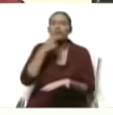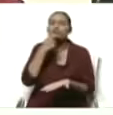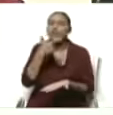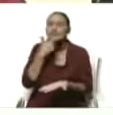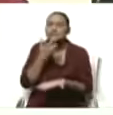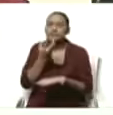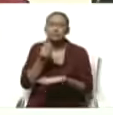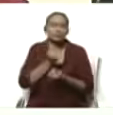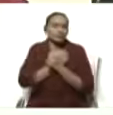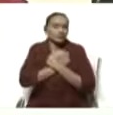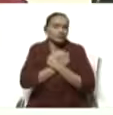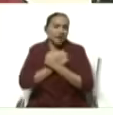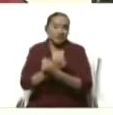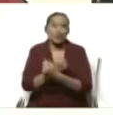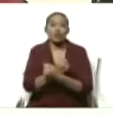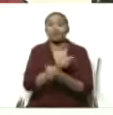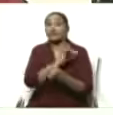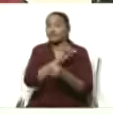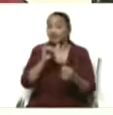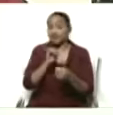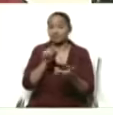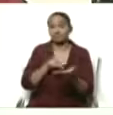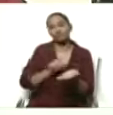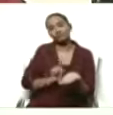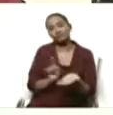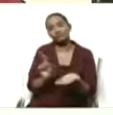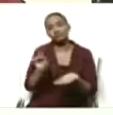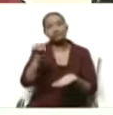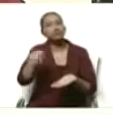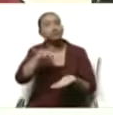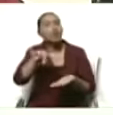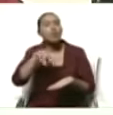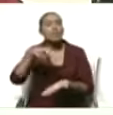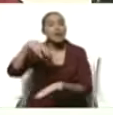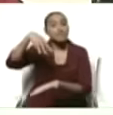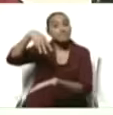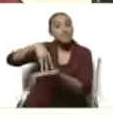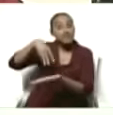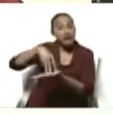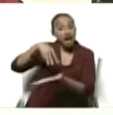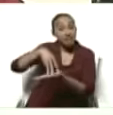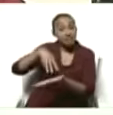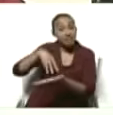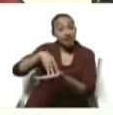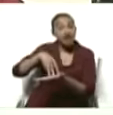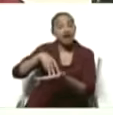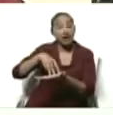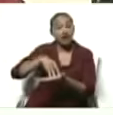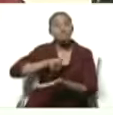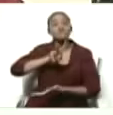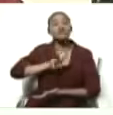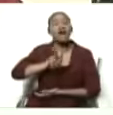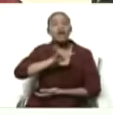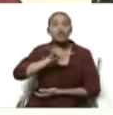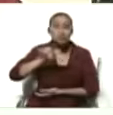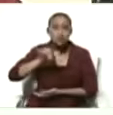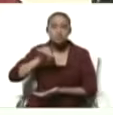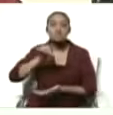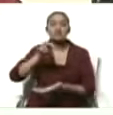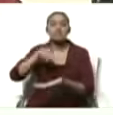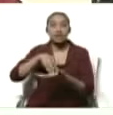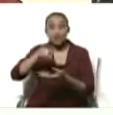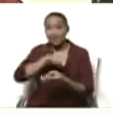después estuvo en Miranda una jornada también Miranda en los valles del tuy fue a Lara estuvo en